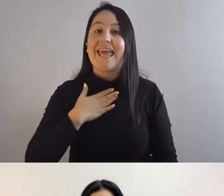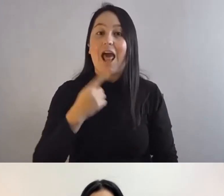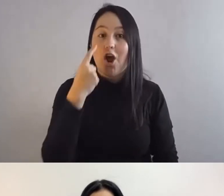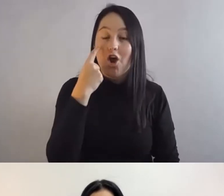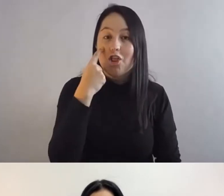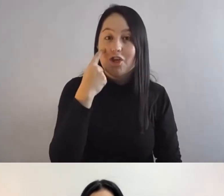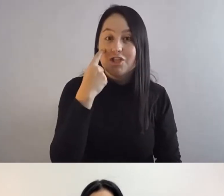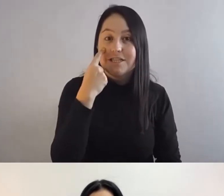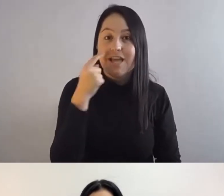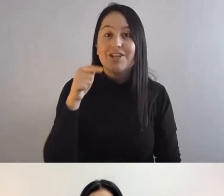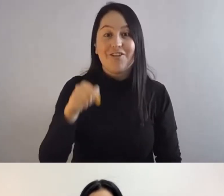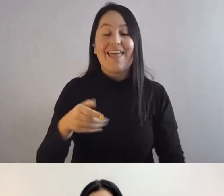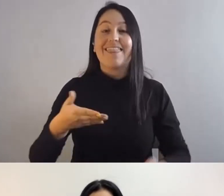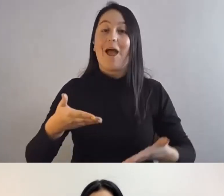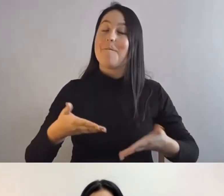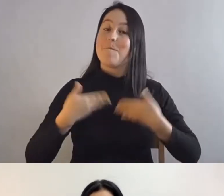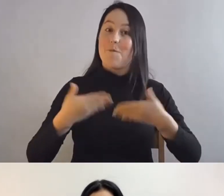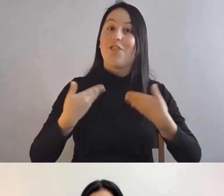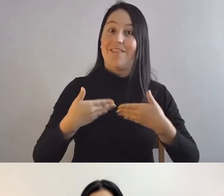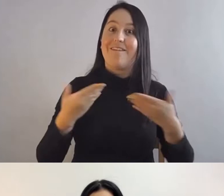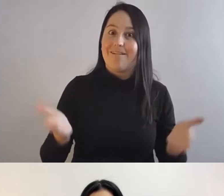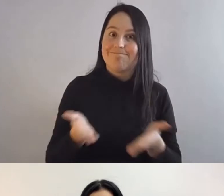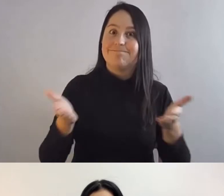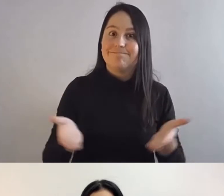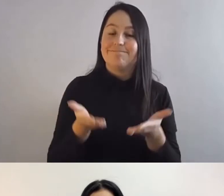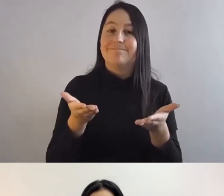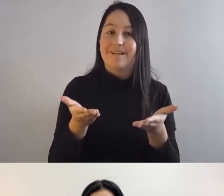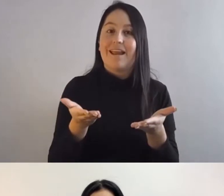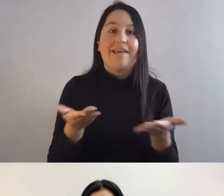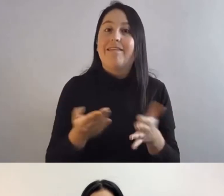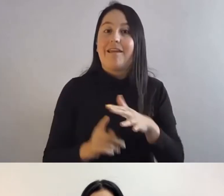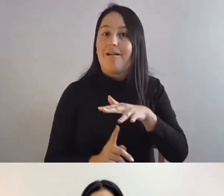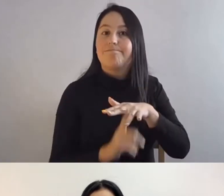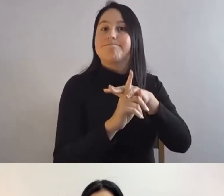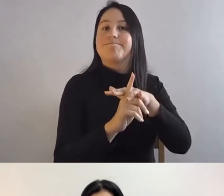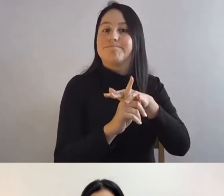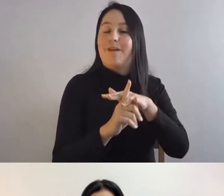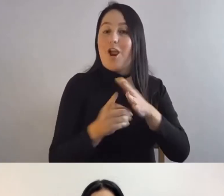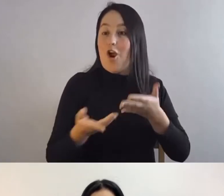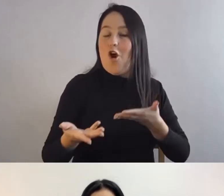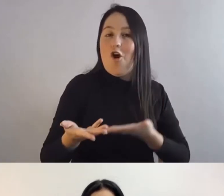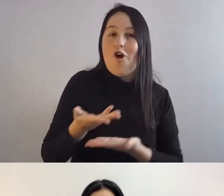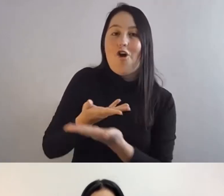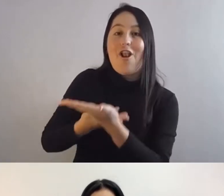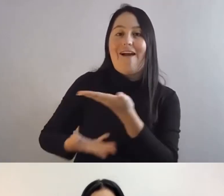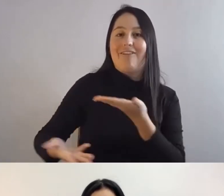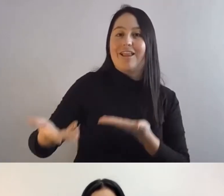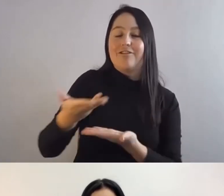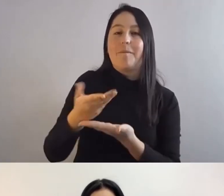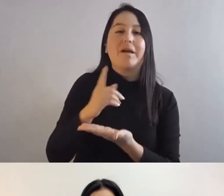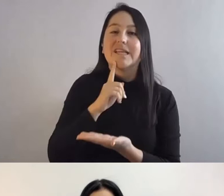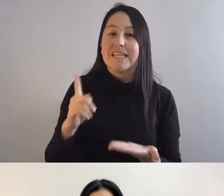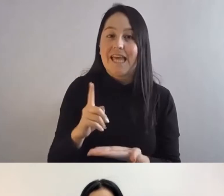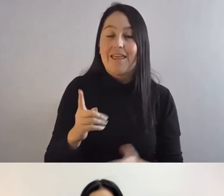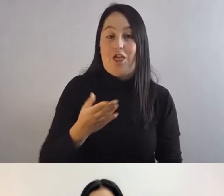a esta motivación, ¿cierto?, que surgió un poco colaborativamente entre nosotros como